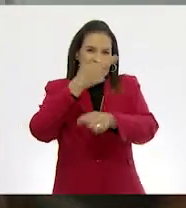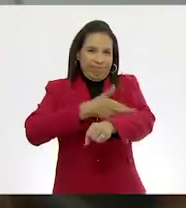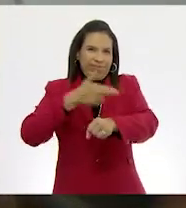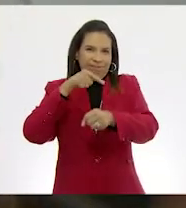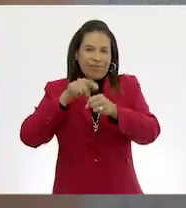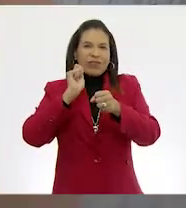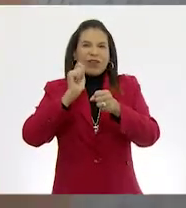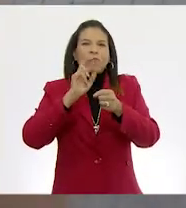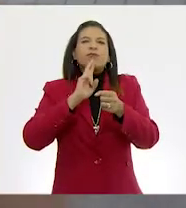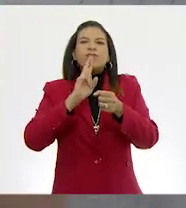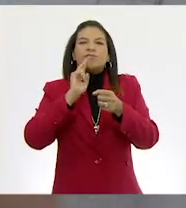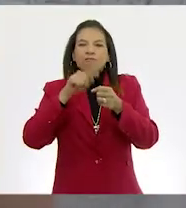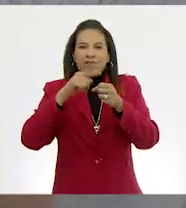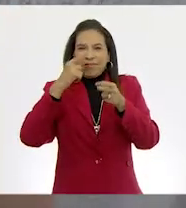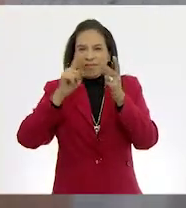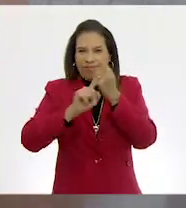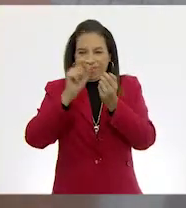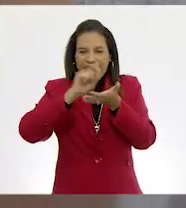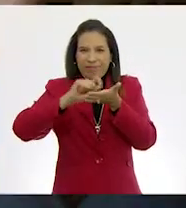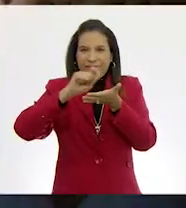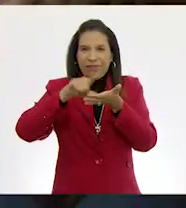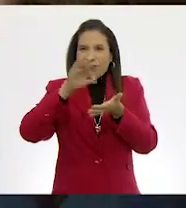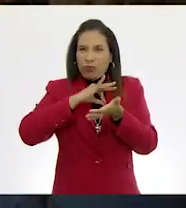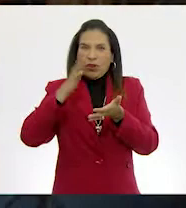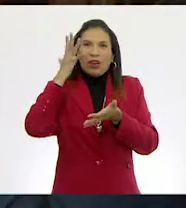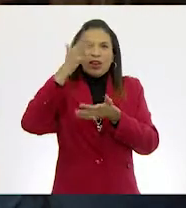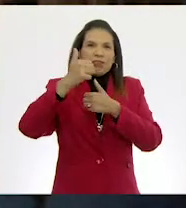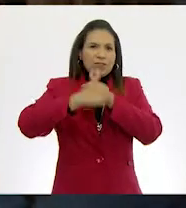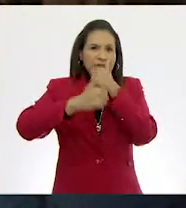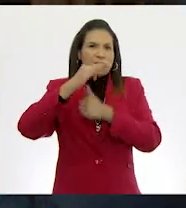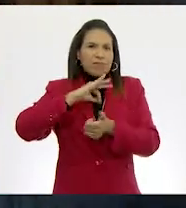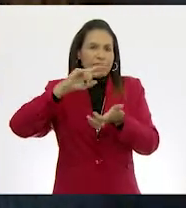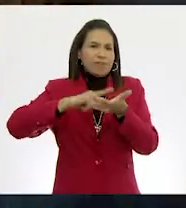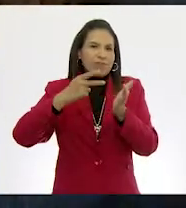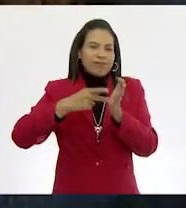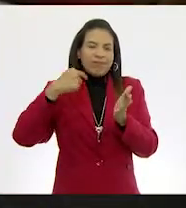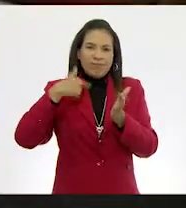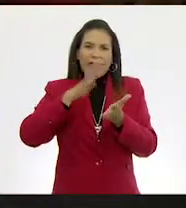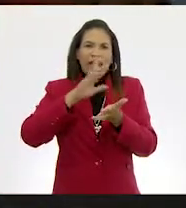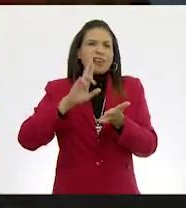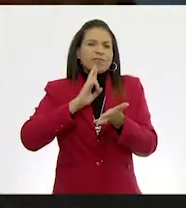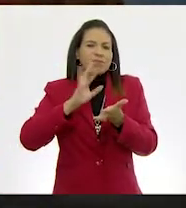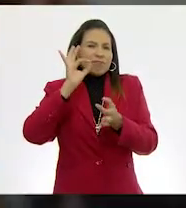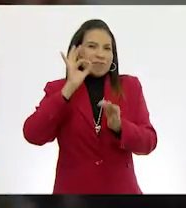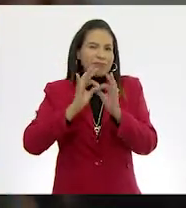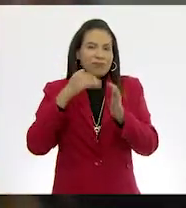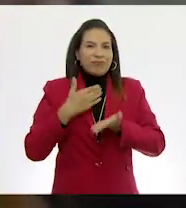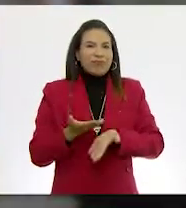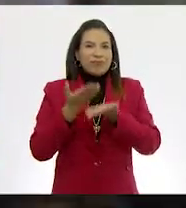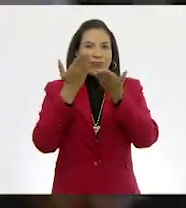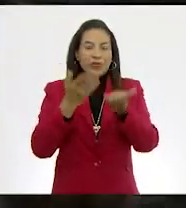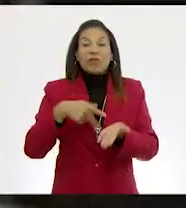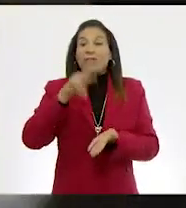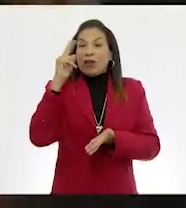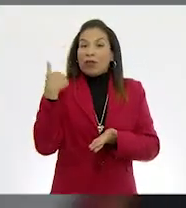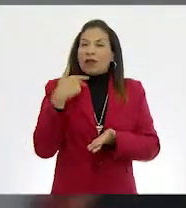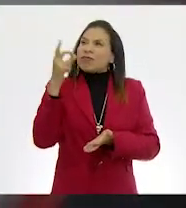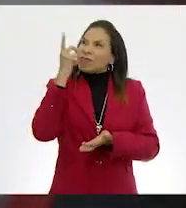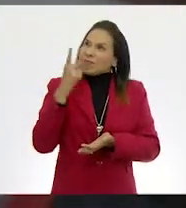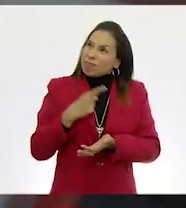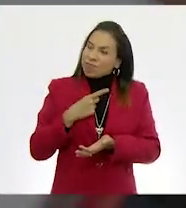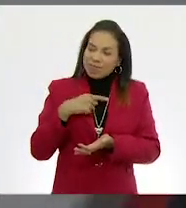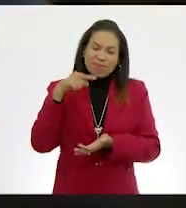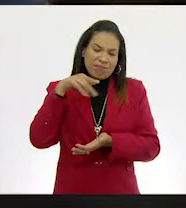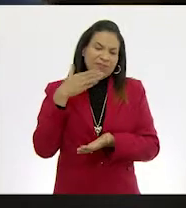lo puede resolver debería considerar una carrera emitiría yo lo resolví me entregué pero el maestro me dijo